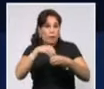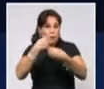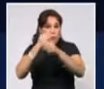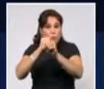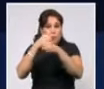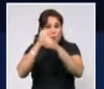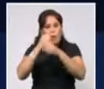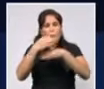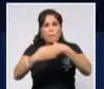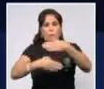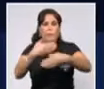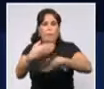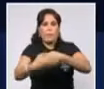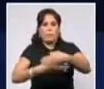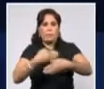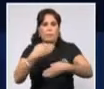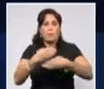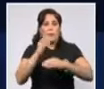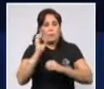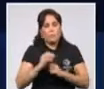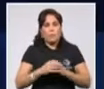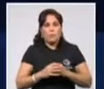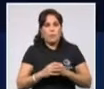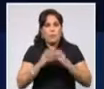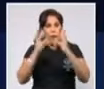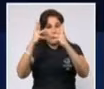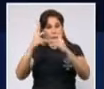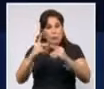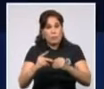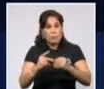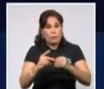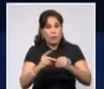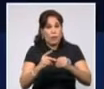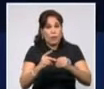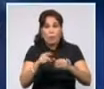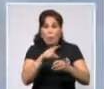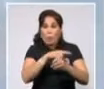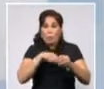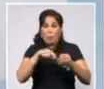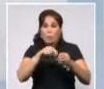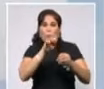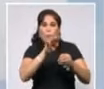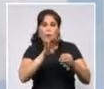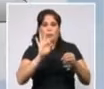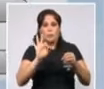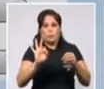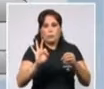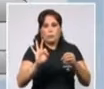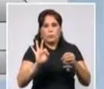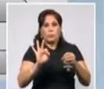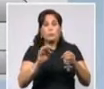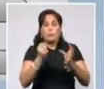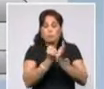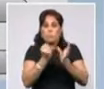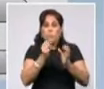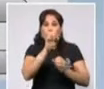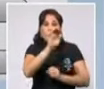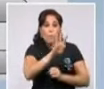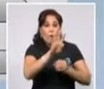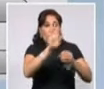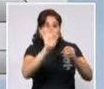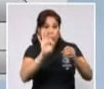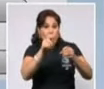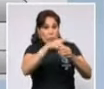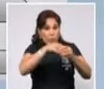mayor número de muestras. Resultaron positivas 48 muestras, se diagnosticaron 48